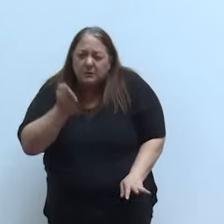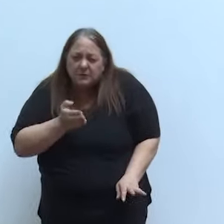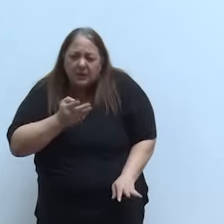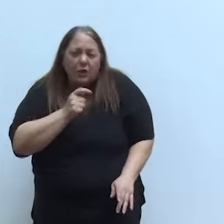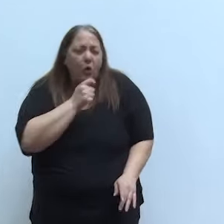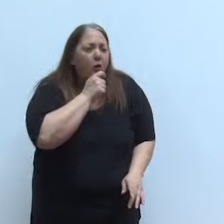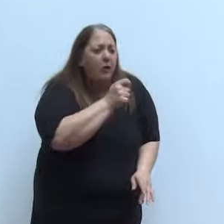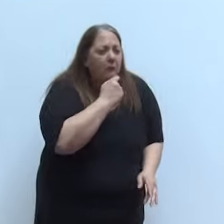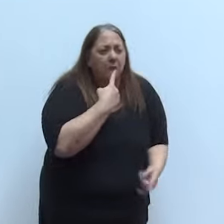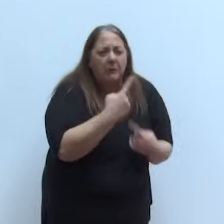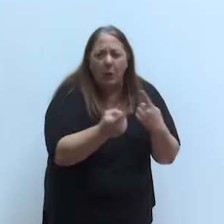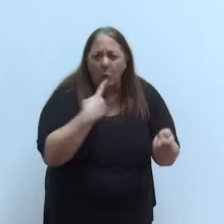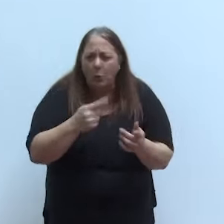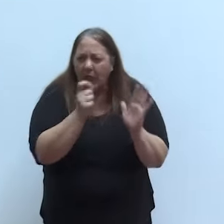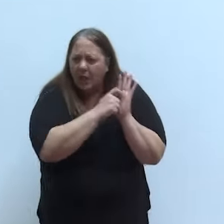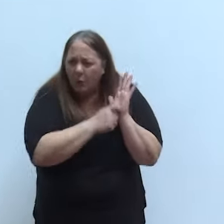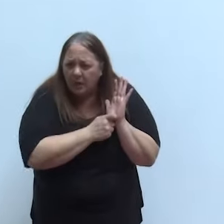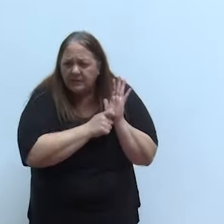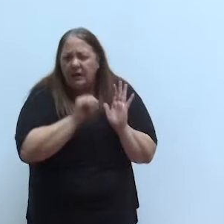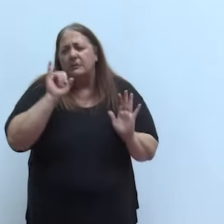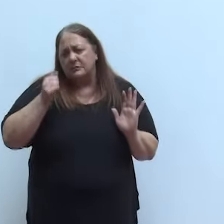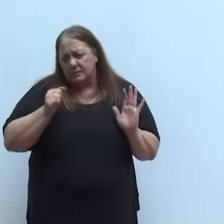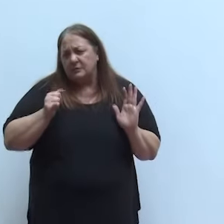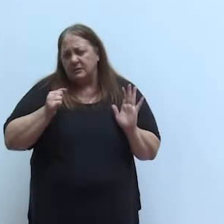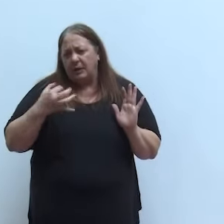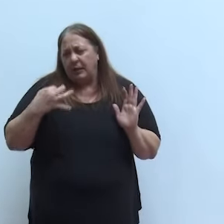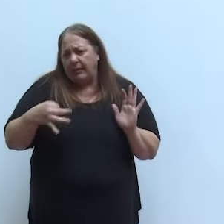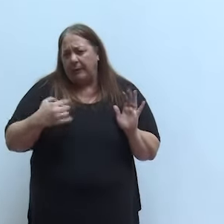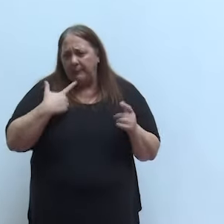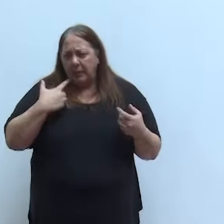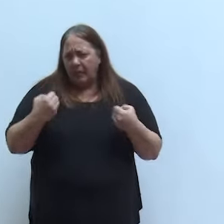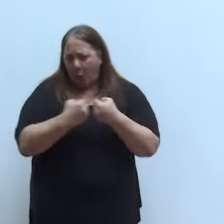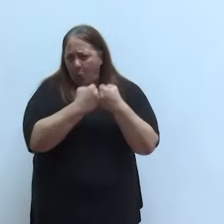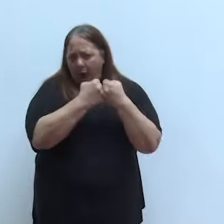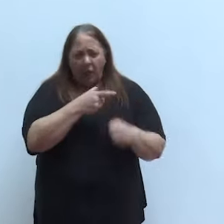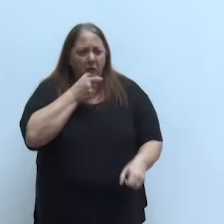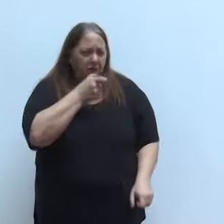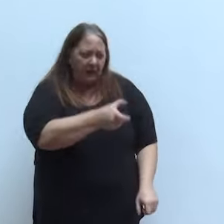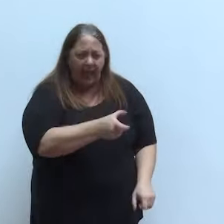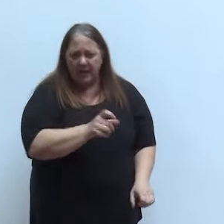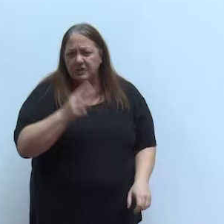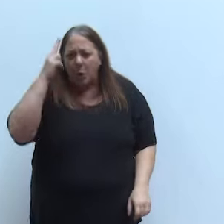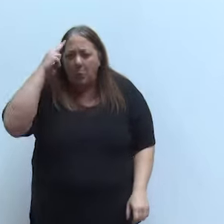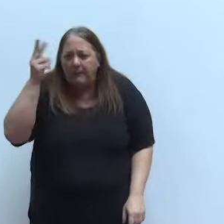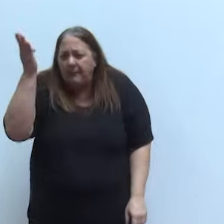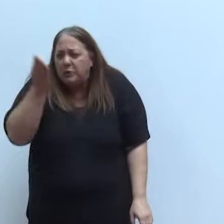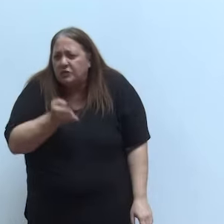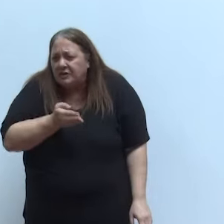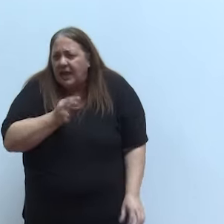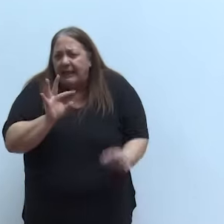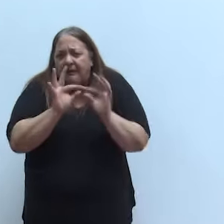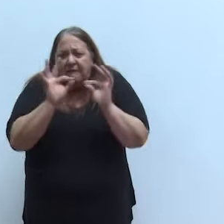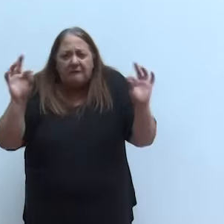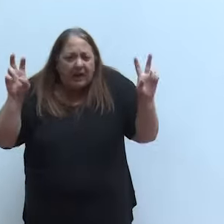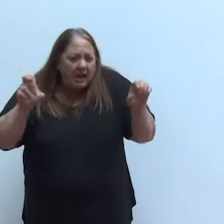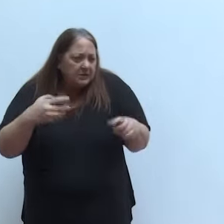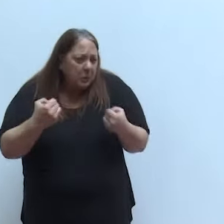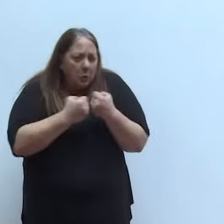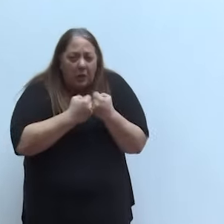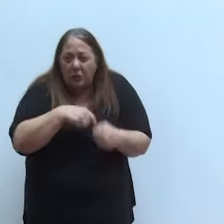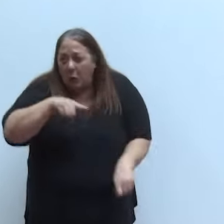encuestadas dijo que sí que estaba Totalmente de acuerdo con esa frase 9% el resto la